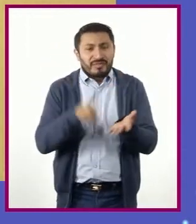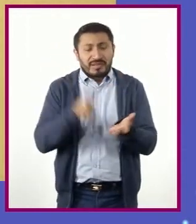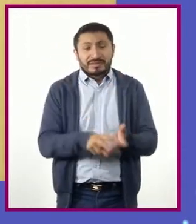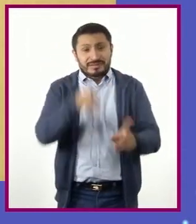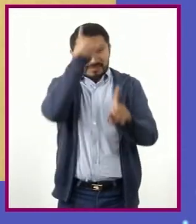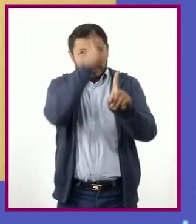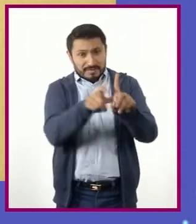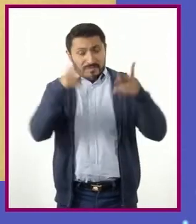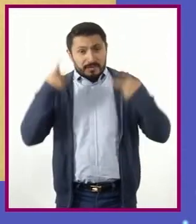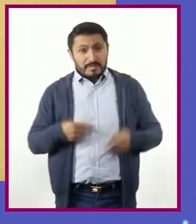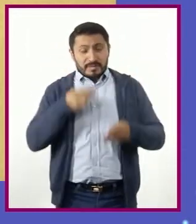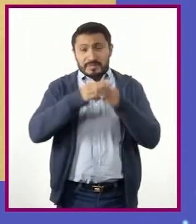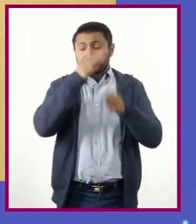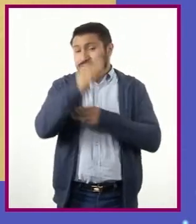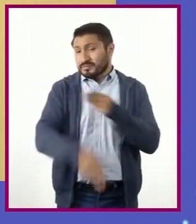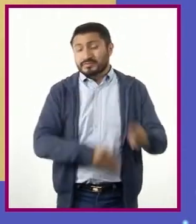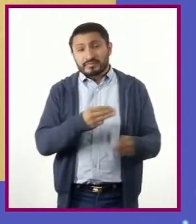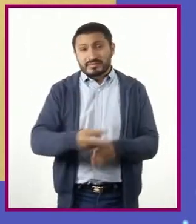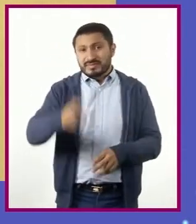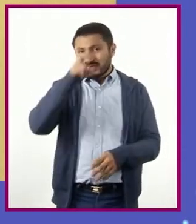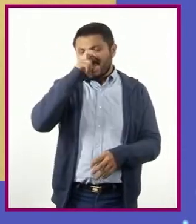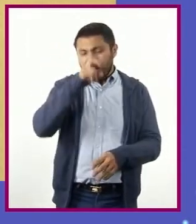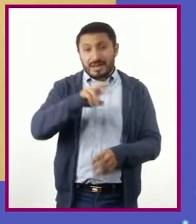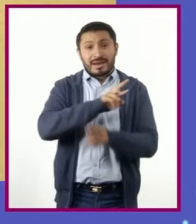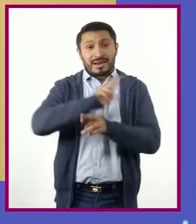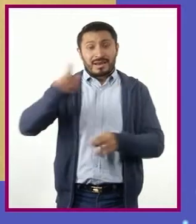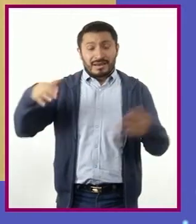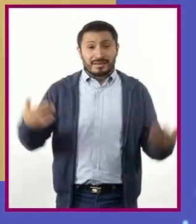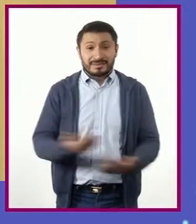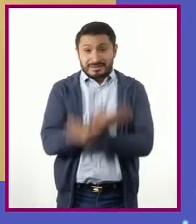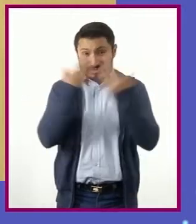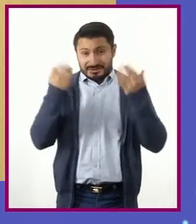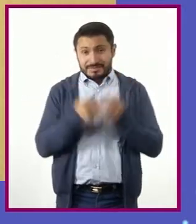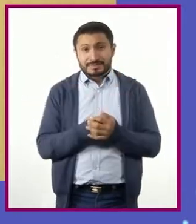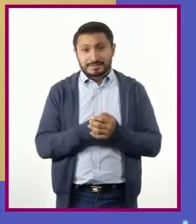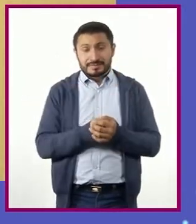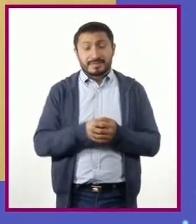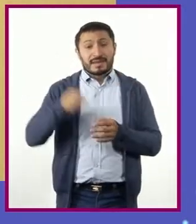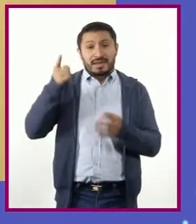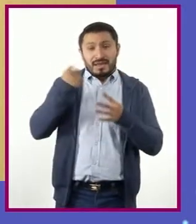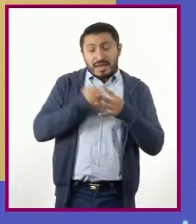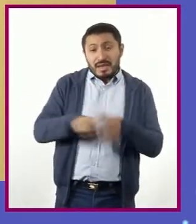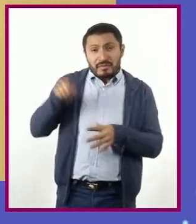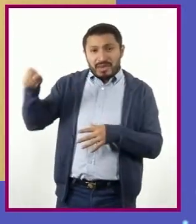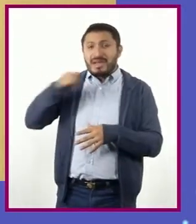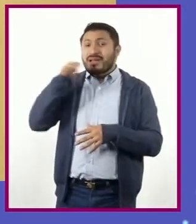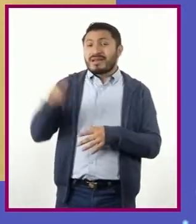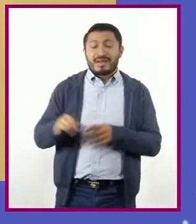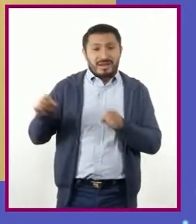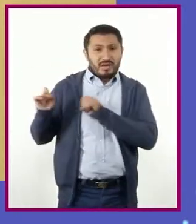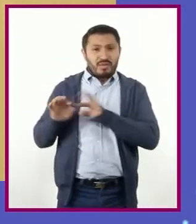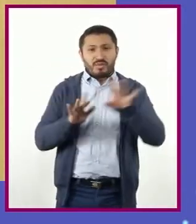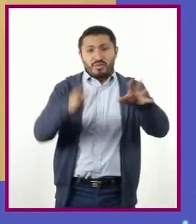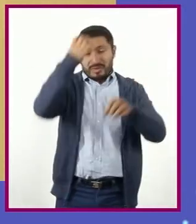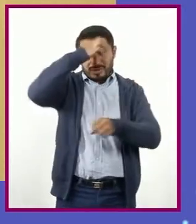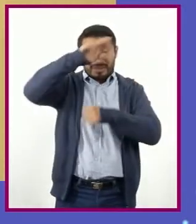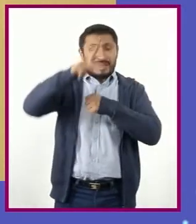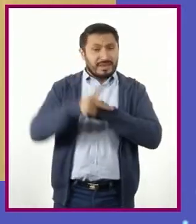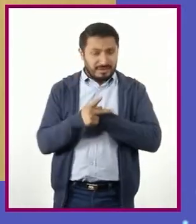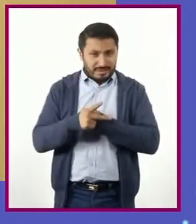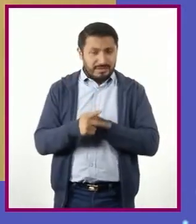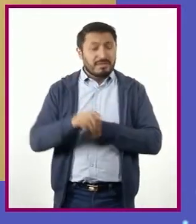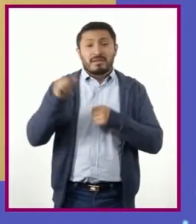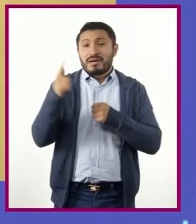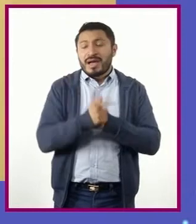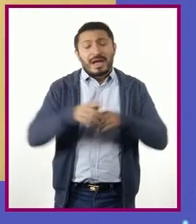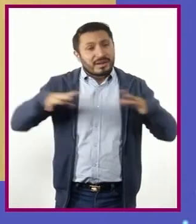el mundo y la exigencia fue el renacer. Surge en Italia y de ahí se difunde por Europa. Algo